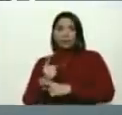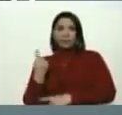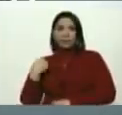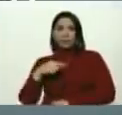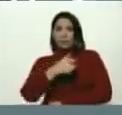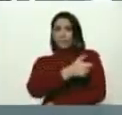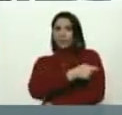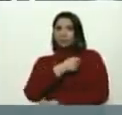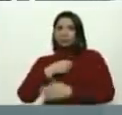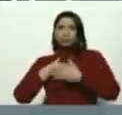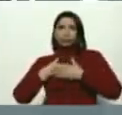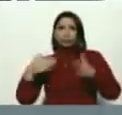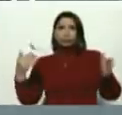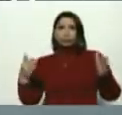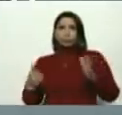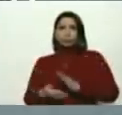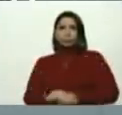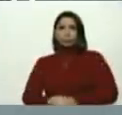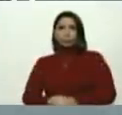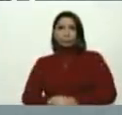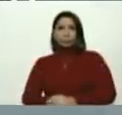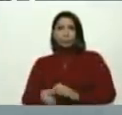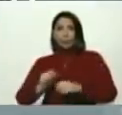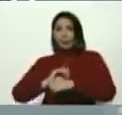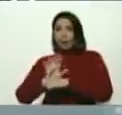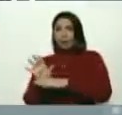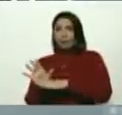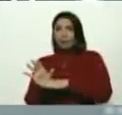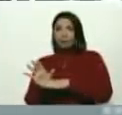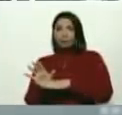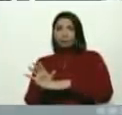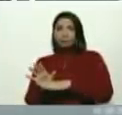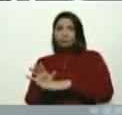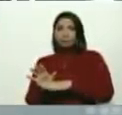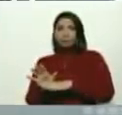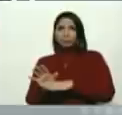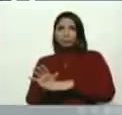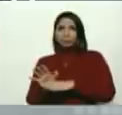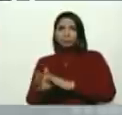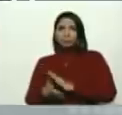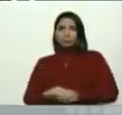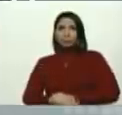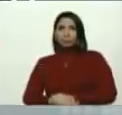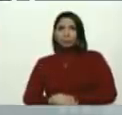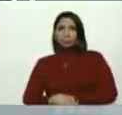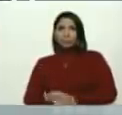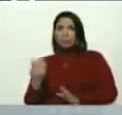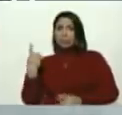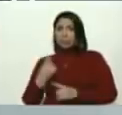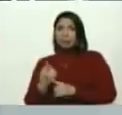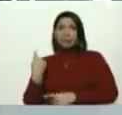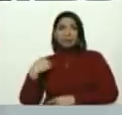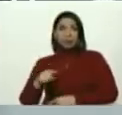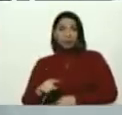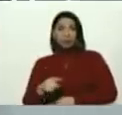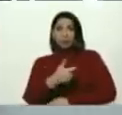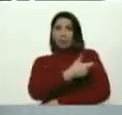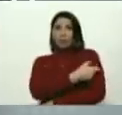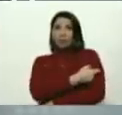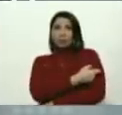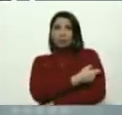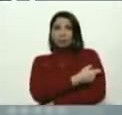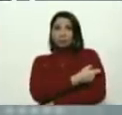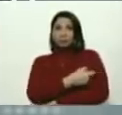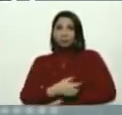vacuna garantizada. El ALBA, la Alianza Bolivariana para los Pueblos de Nuestra América, debe tener la vacuna